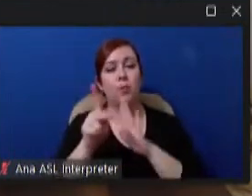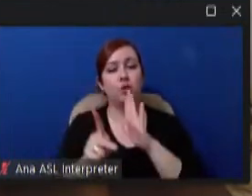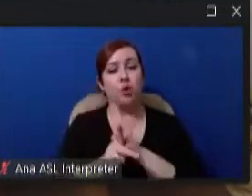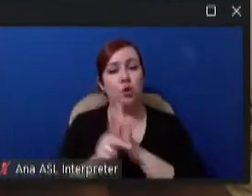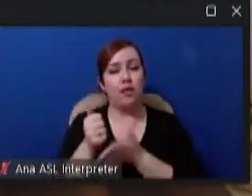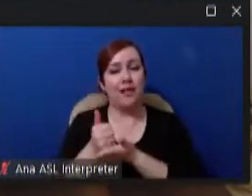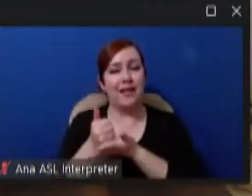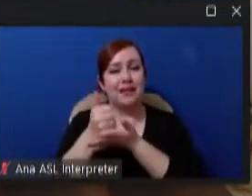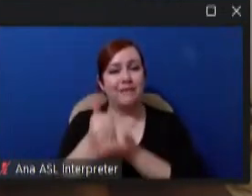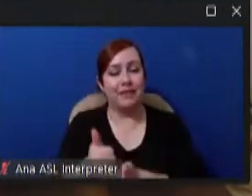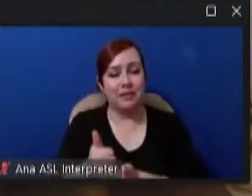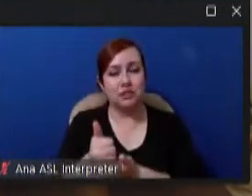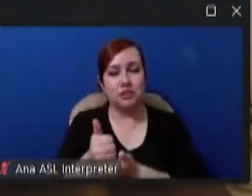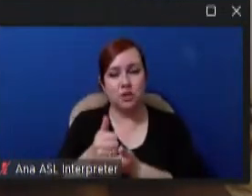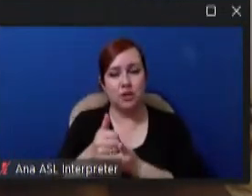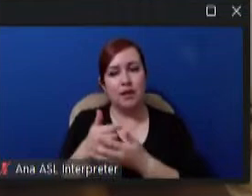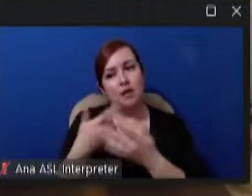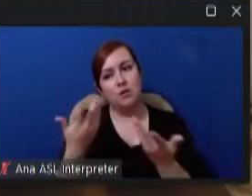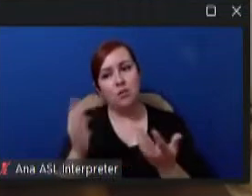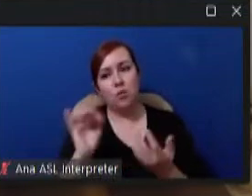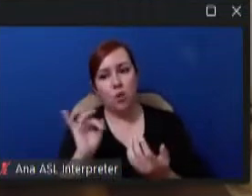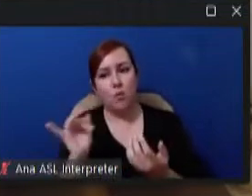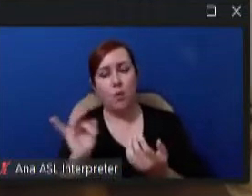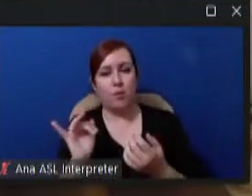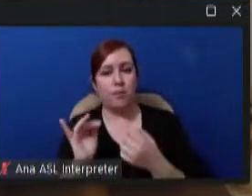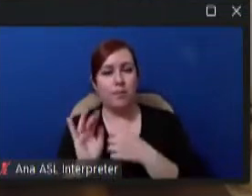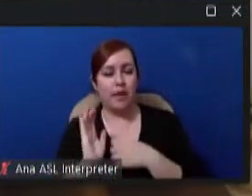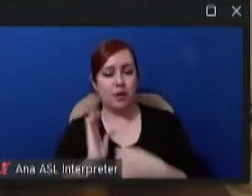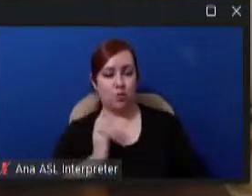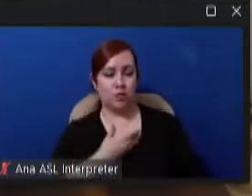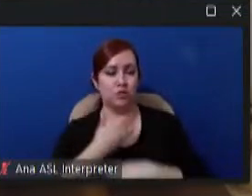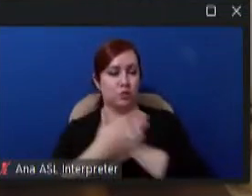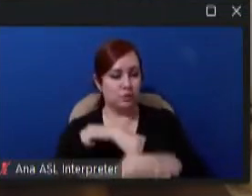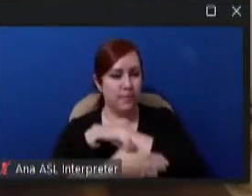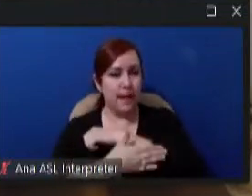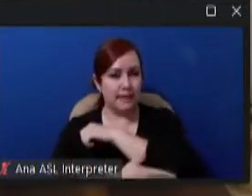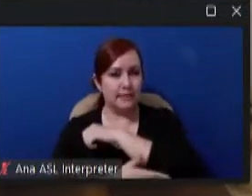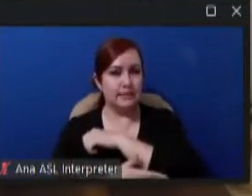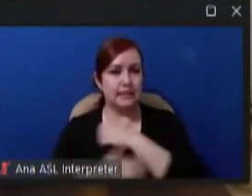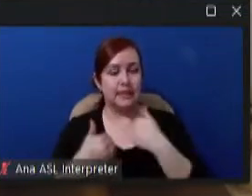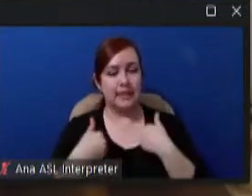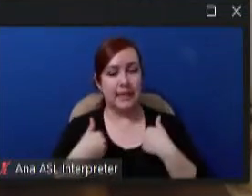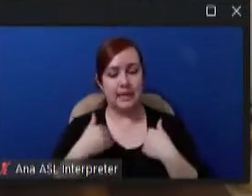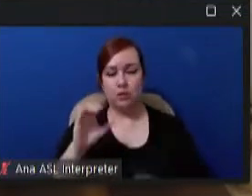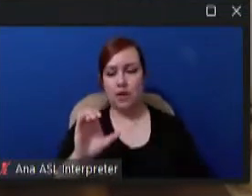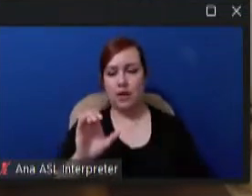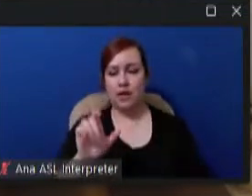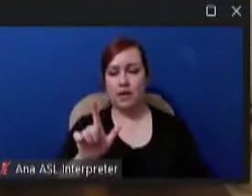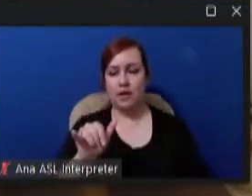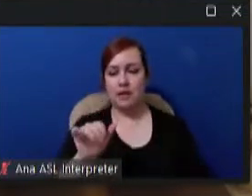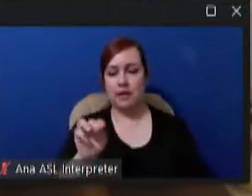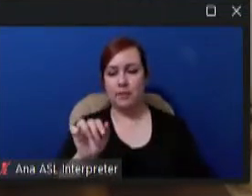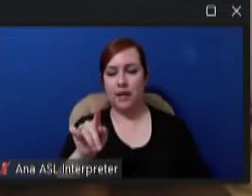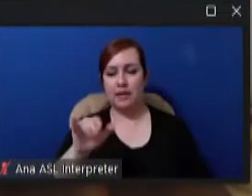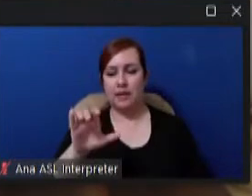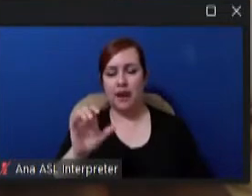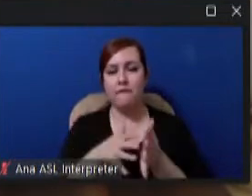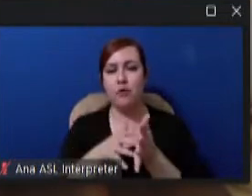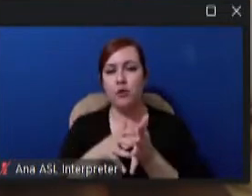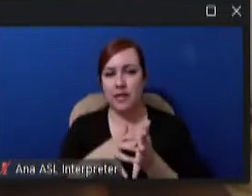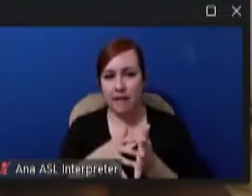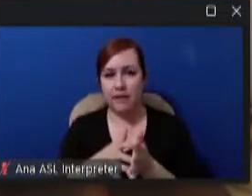en países como el nuestro con alta vulnerabilidad climática. Es necesario